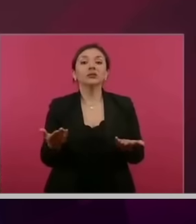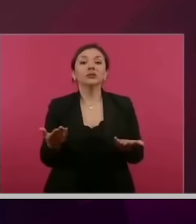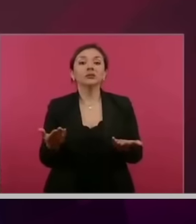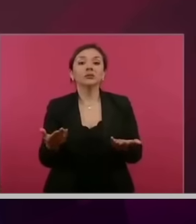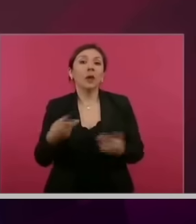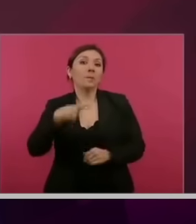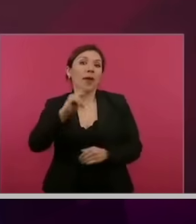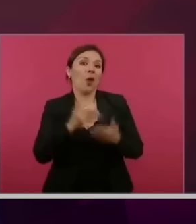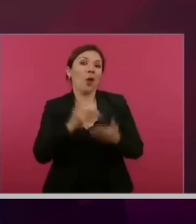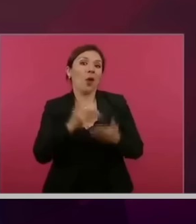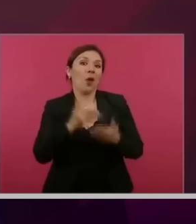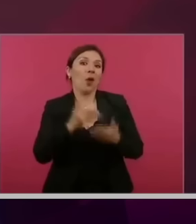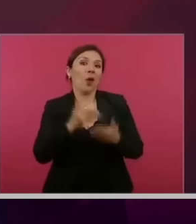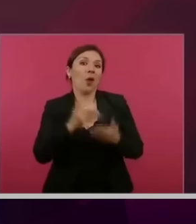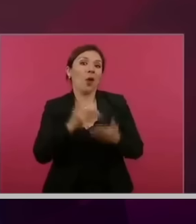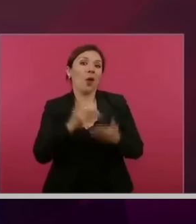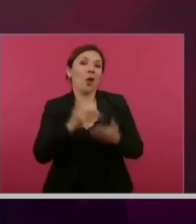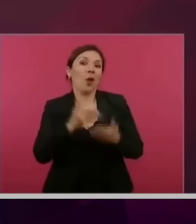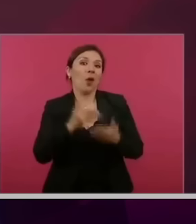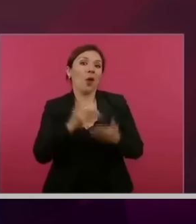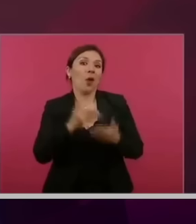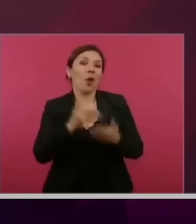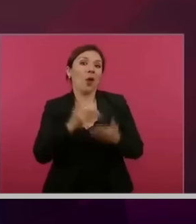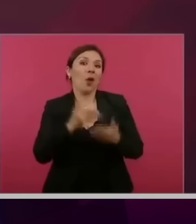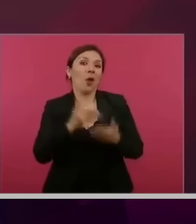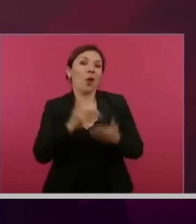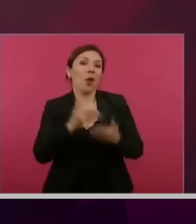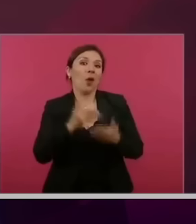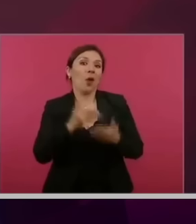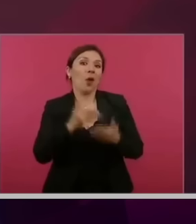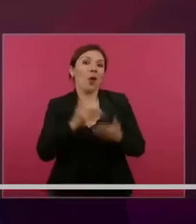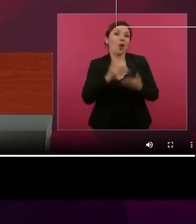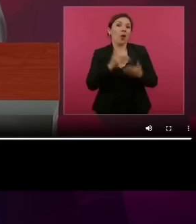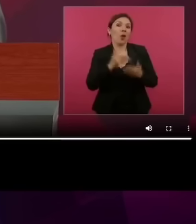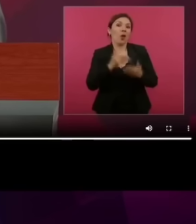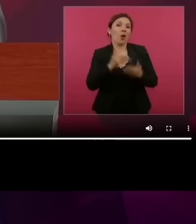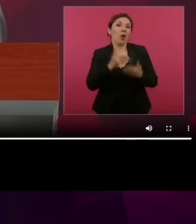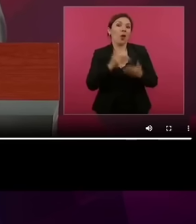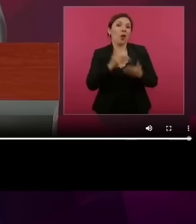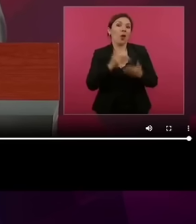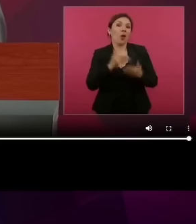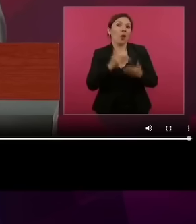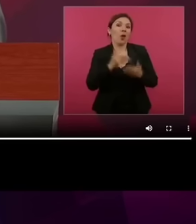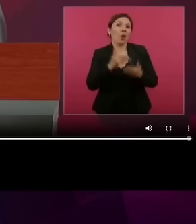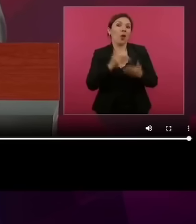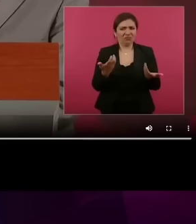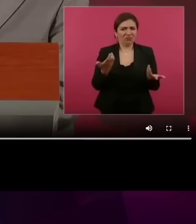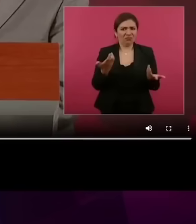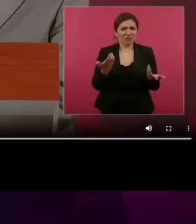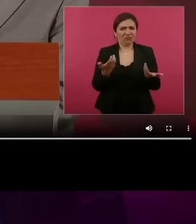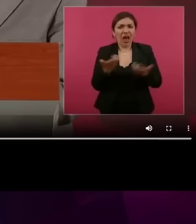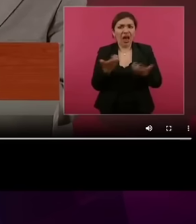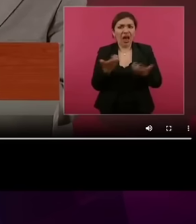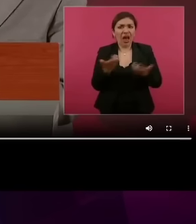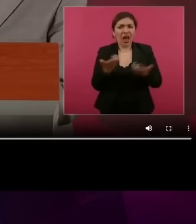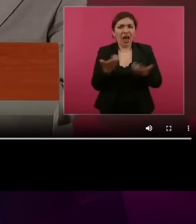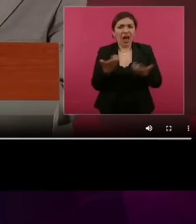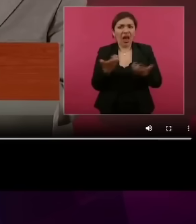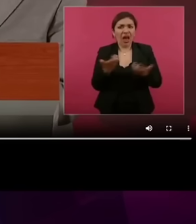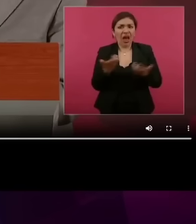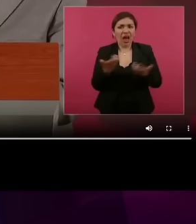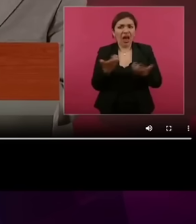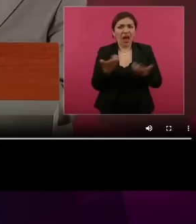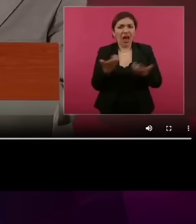lo silenciaron. Sí, ya callaron a Vicente Fox porque estaba, pues más que ayudar, estaba perjudicando